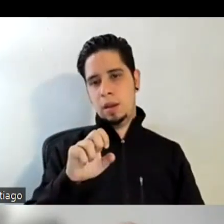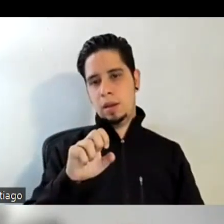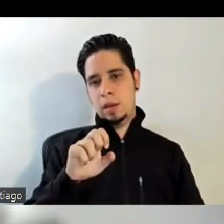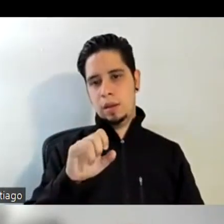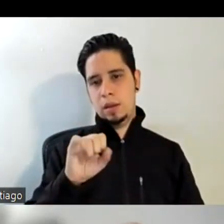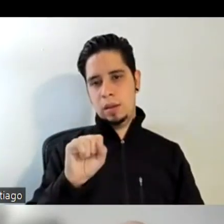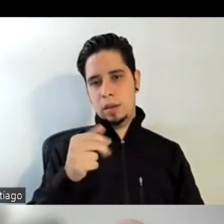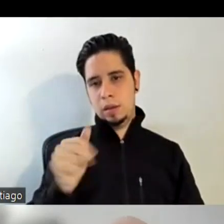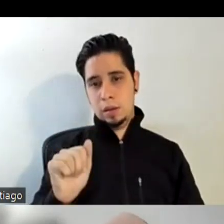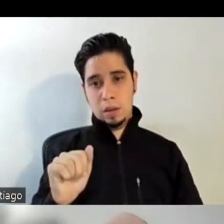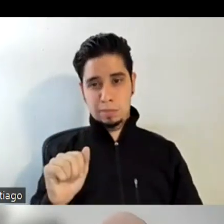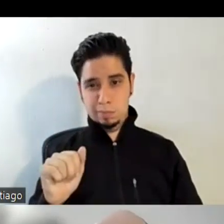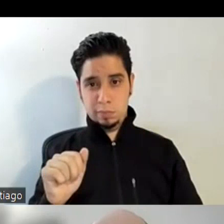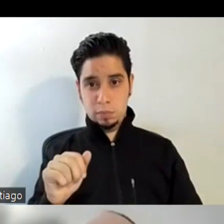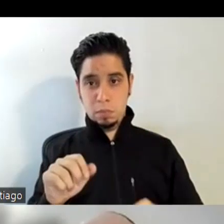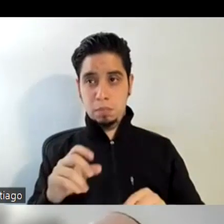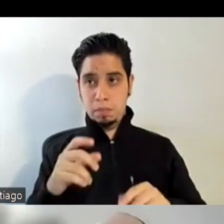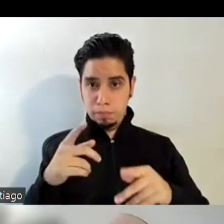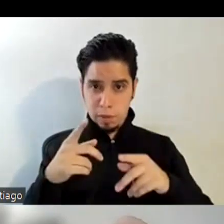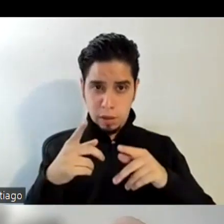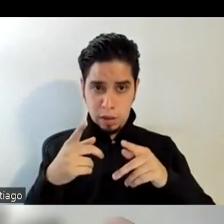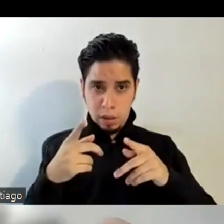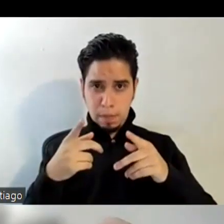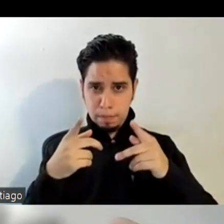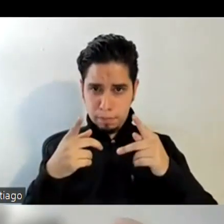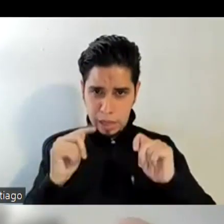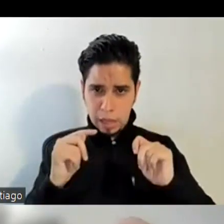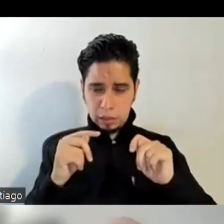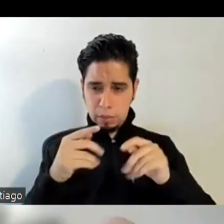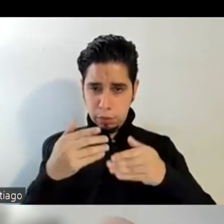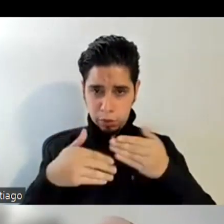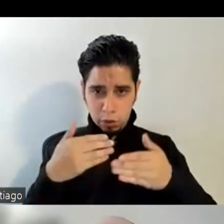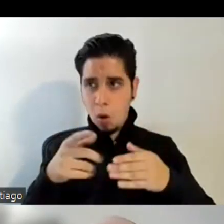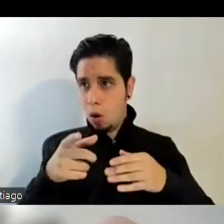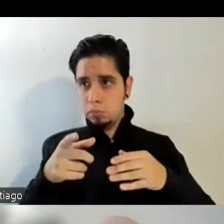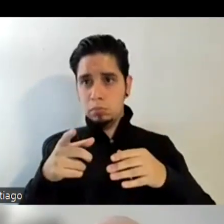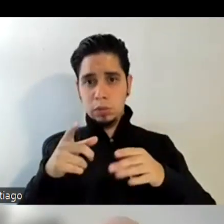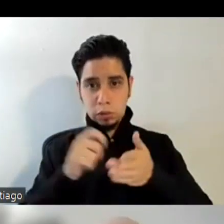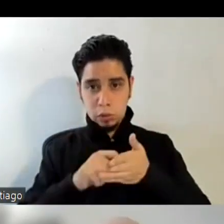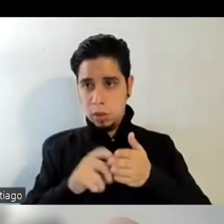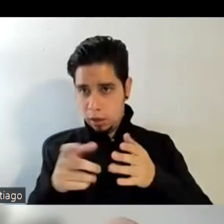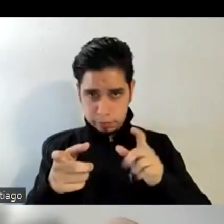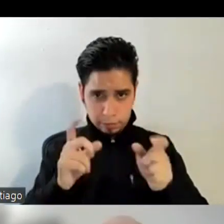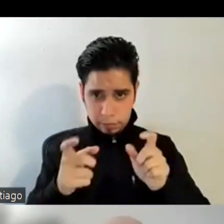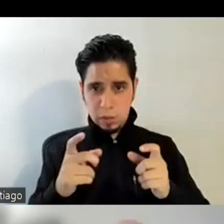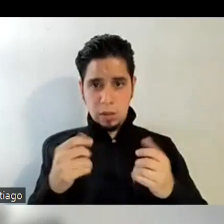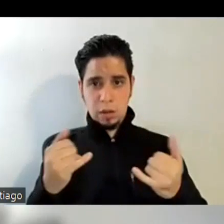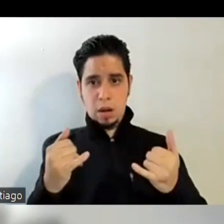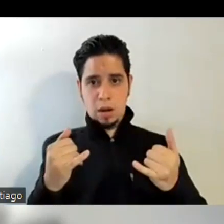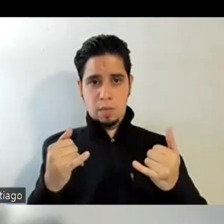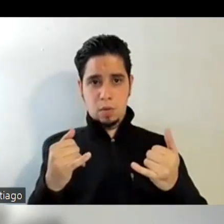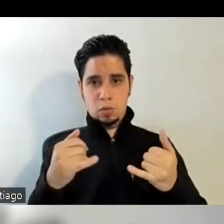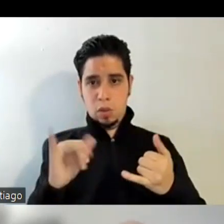en ensayos, o no completamente, pero el texto está cambiando. Todavía hay cosas que están cambiando. Ahora mismo yo estoy aquí tomando notas, estoy cambiando algunas